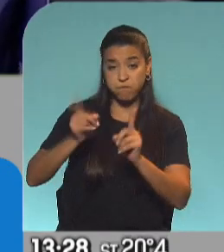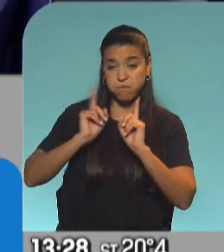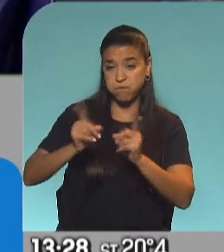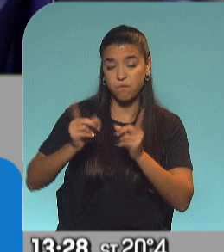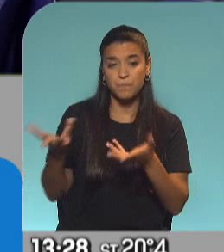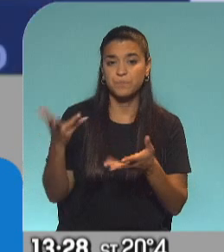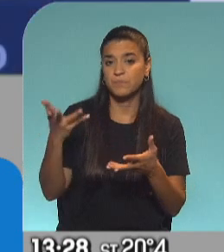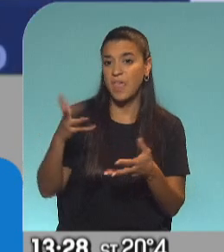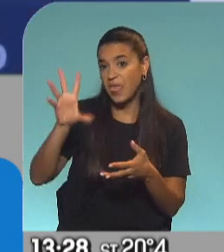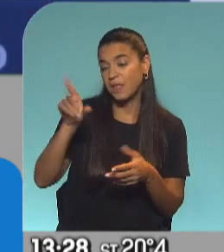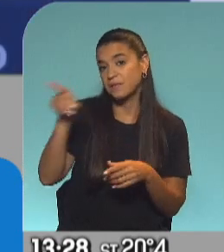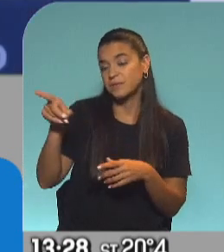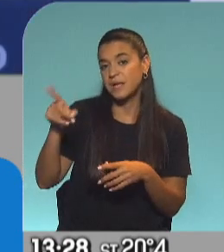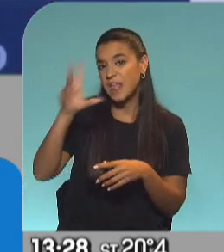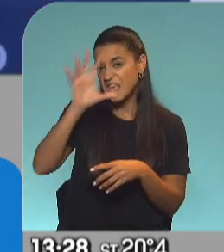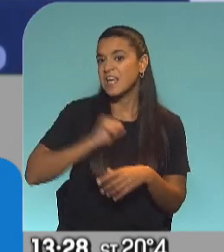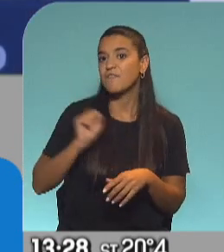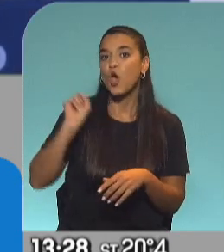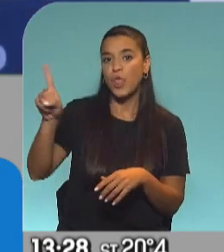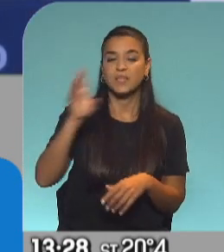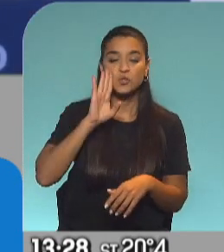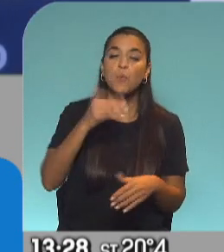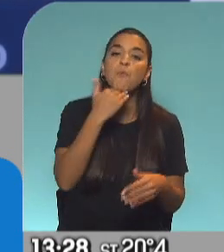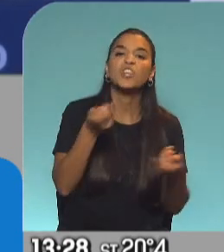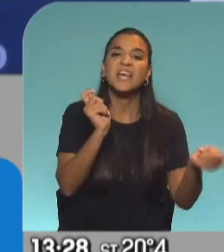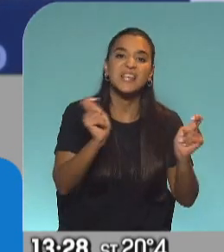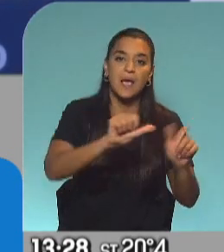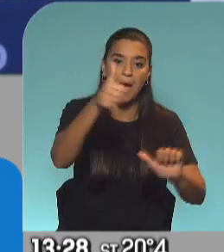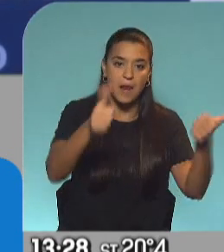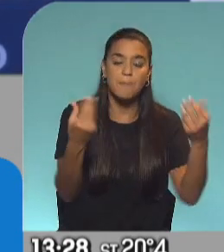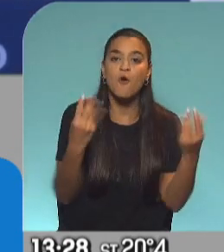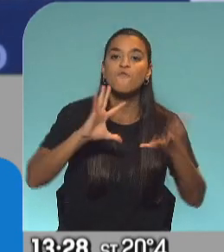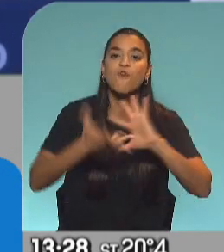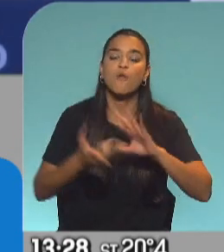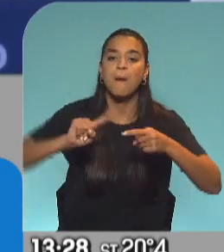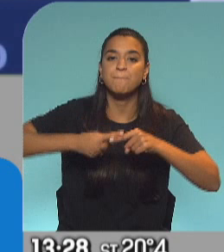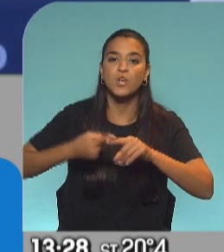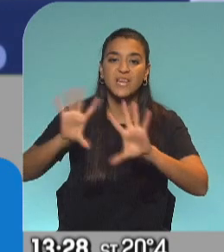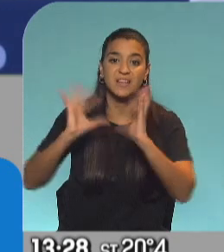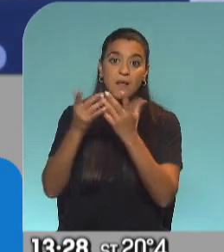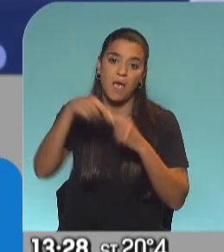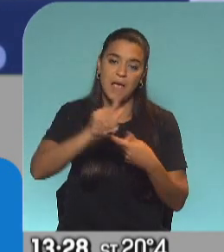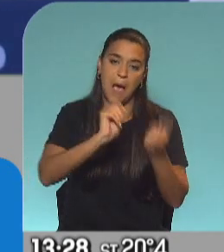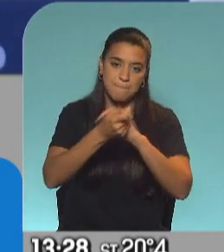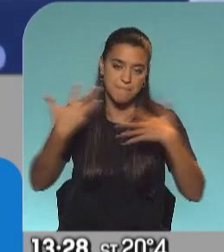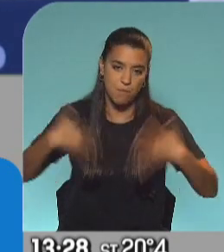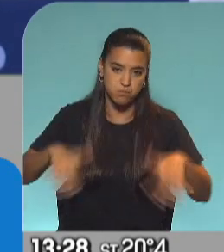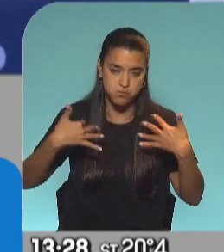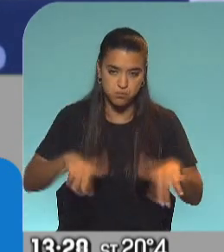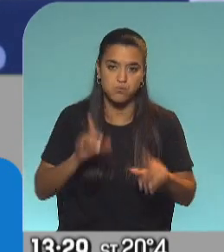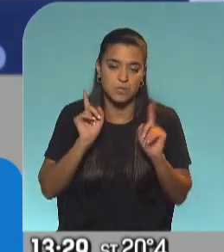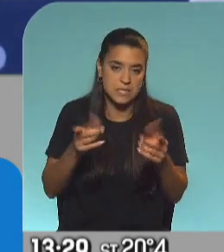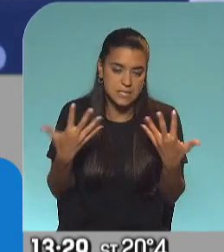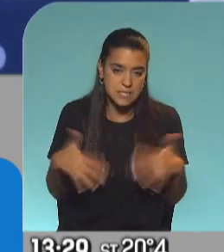el desafiante de Estados Unidos, gane quien gane, pero la forma en tratar con la política internacional va a cambiar